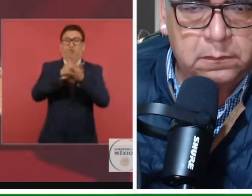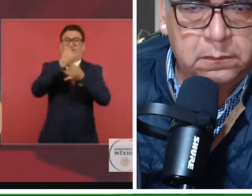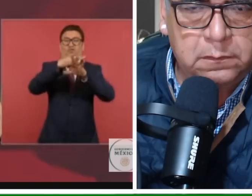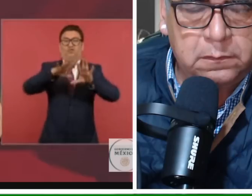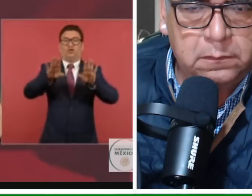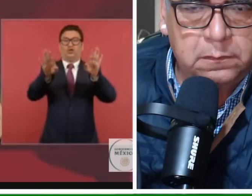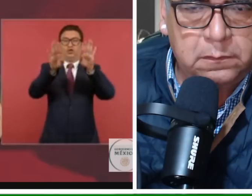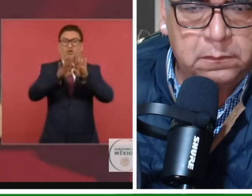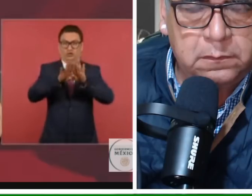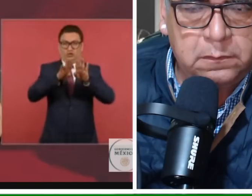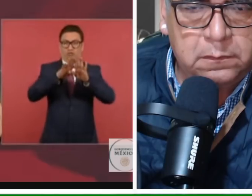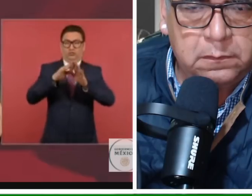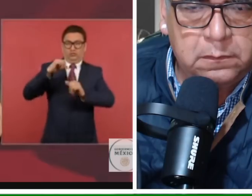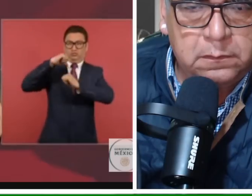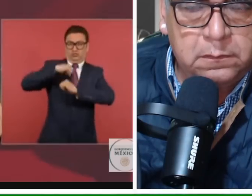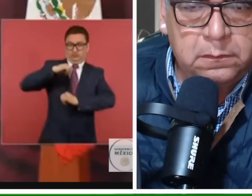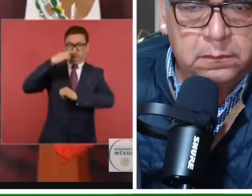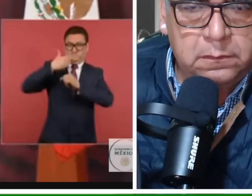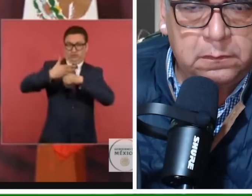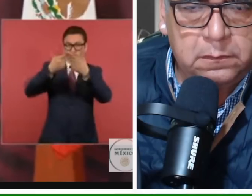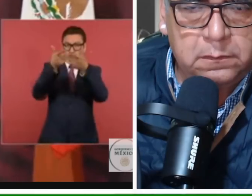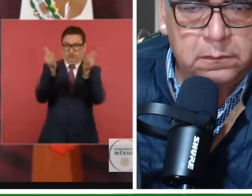en la cúpula, en el círculo rojo.